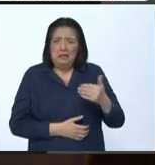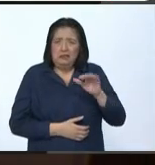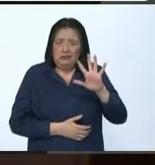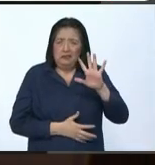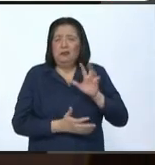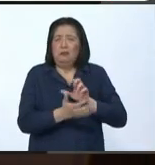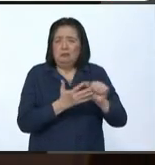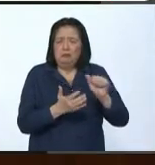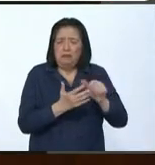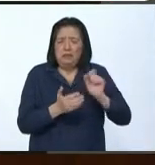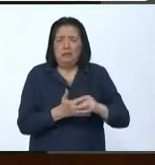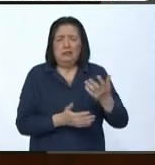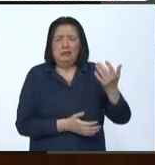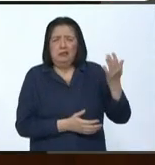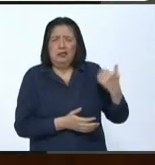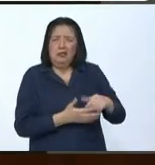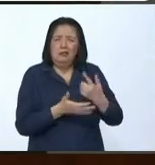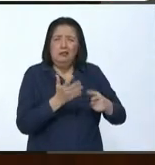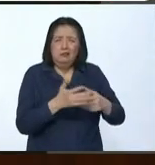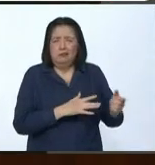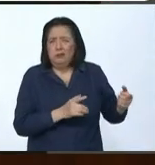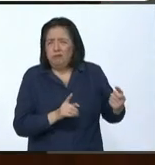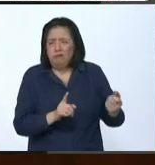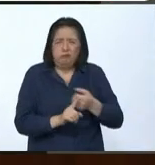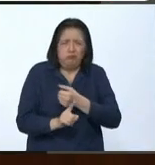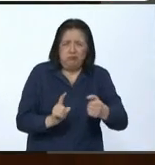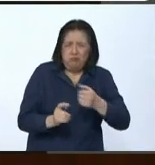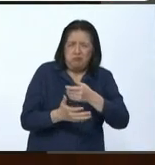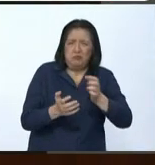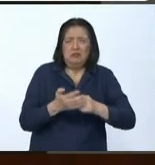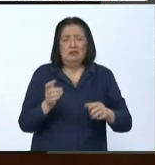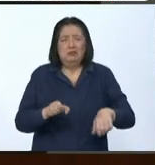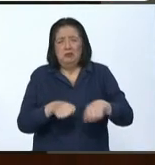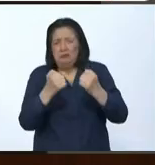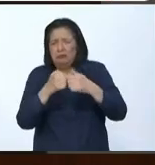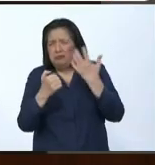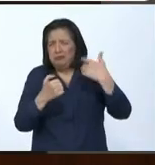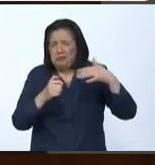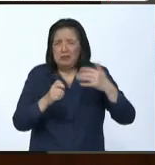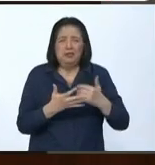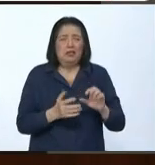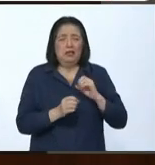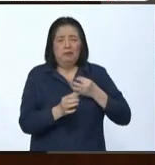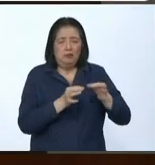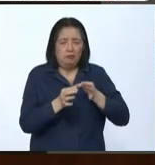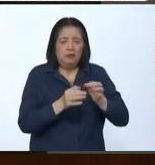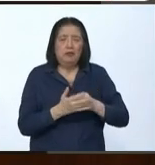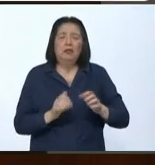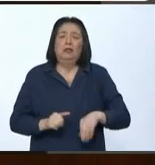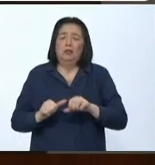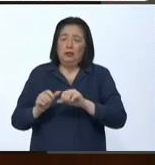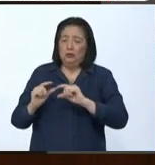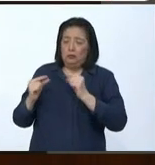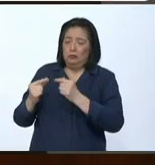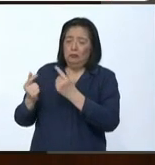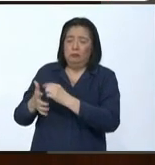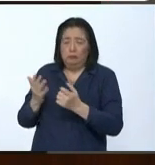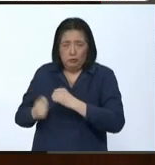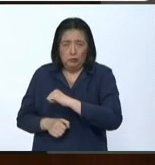meses de los ataques que provocaron los cuantiosos daños que hemos anotado, sectores de